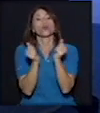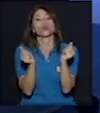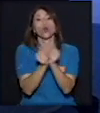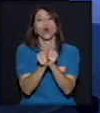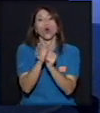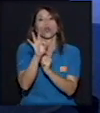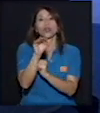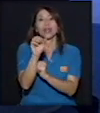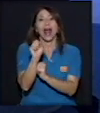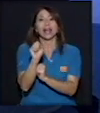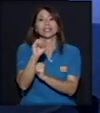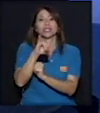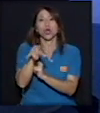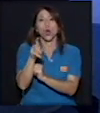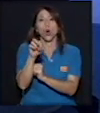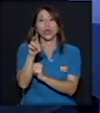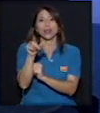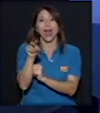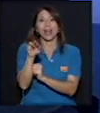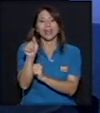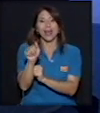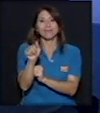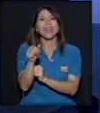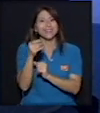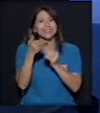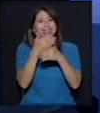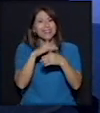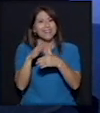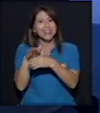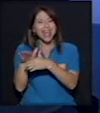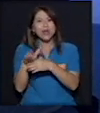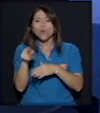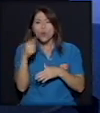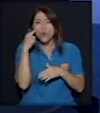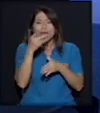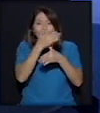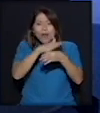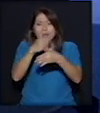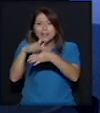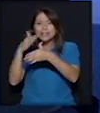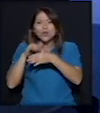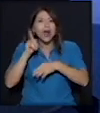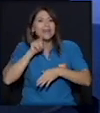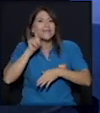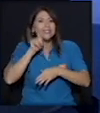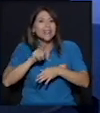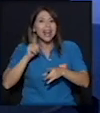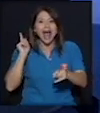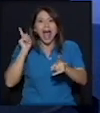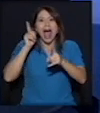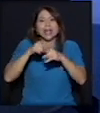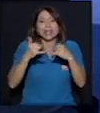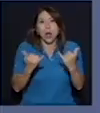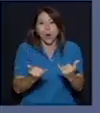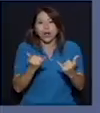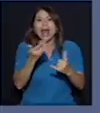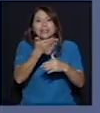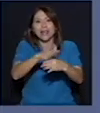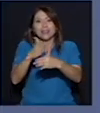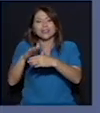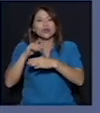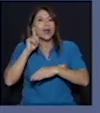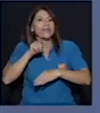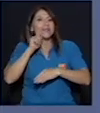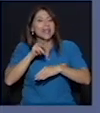dividían. Uno ve una división artificial y hasta el día de hoy esa división artificial del Medio Oriente nos causa los problemas